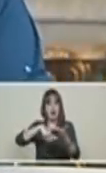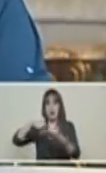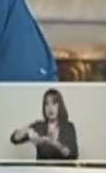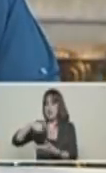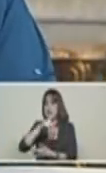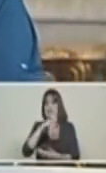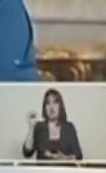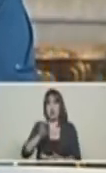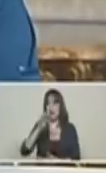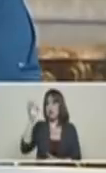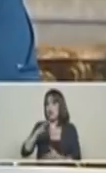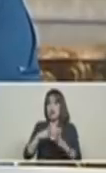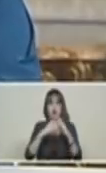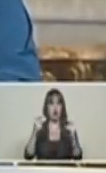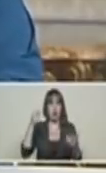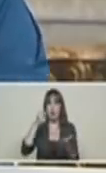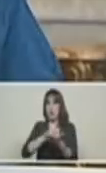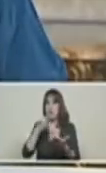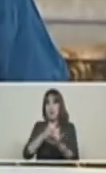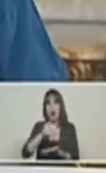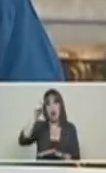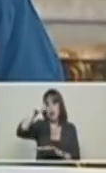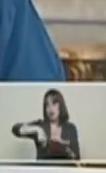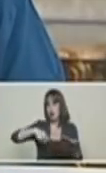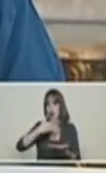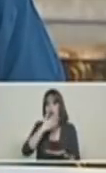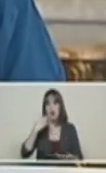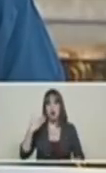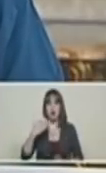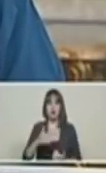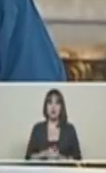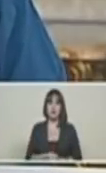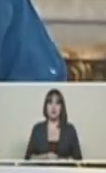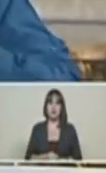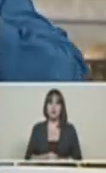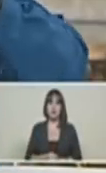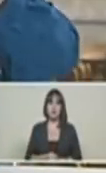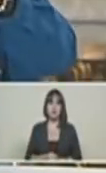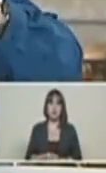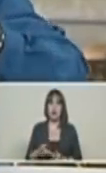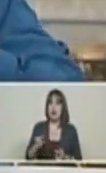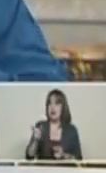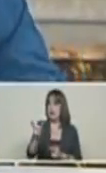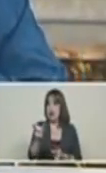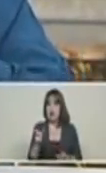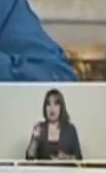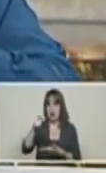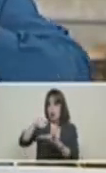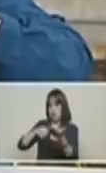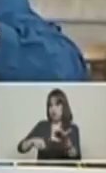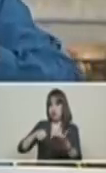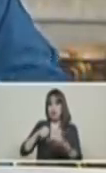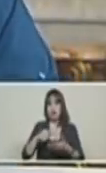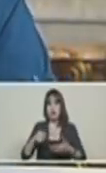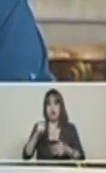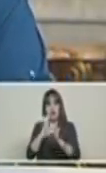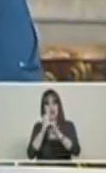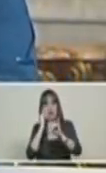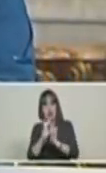100% todo por la vía electrónica, ¿verdad? De la tarjeta, del débito, de la cosa, del